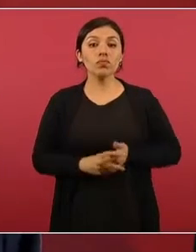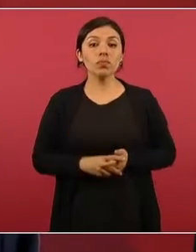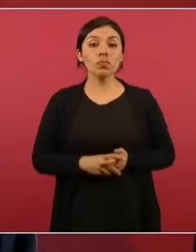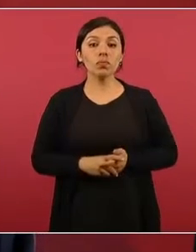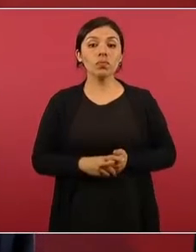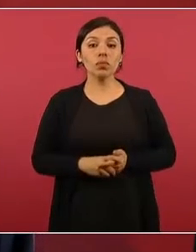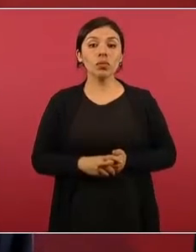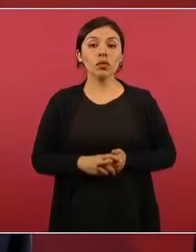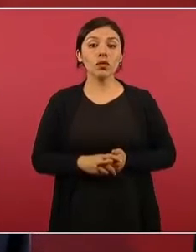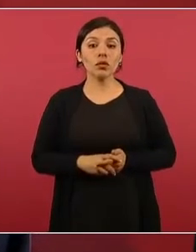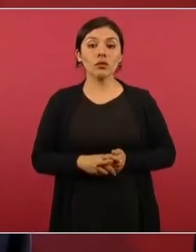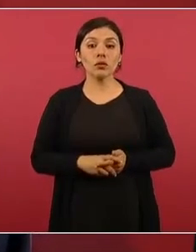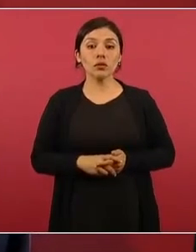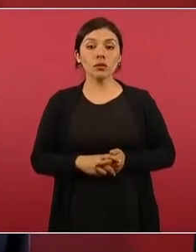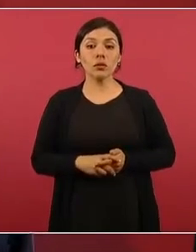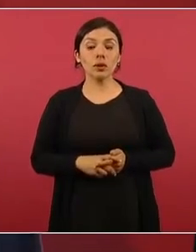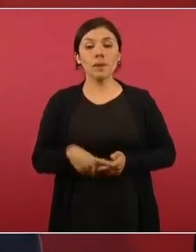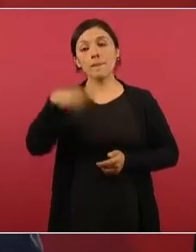sobre